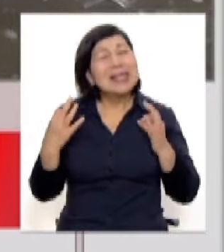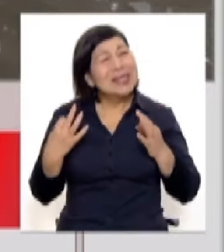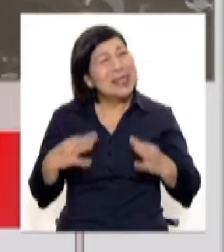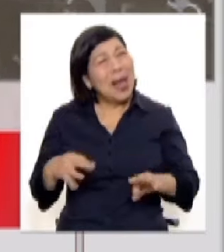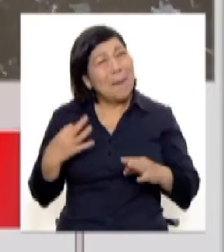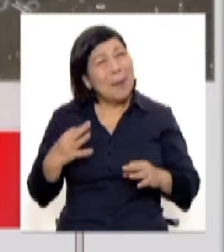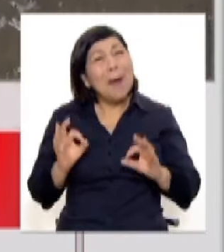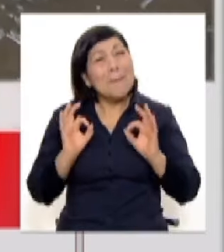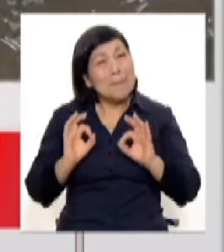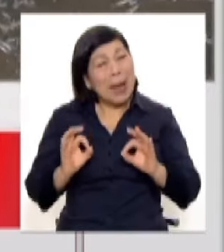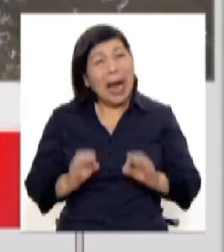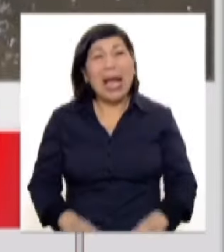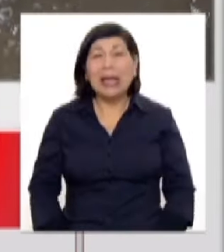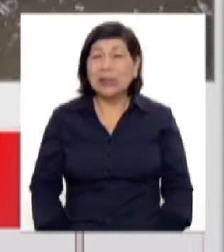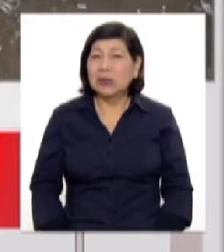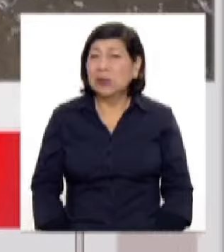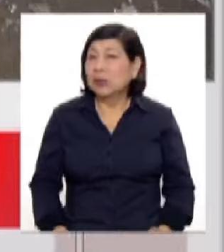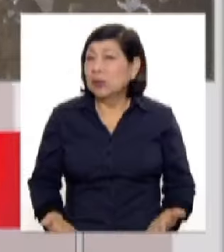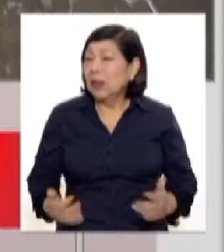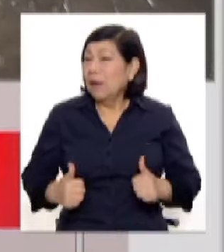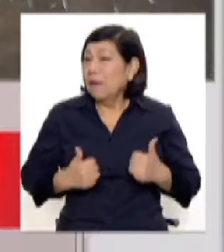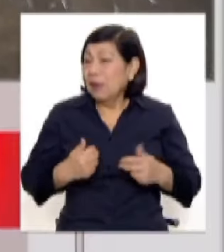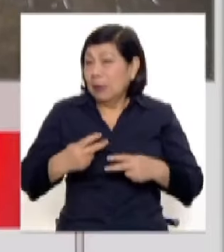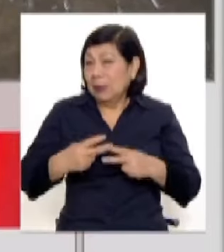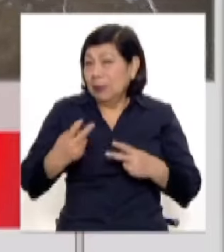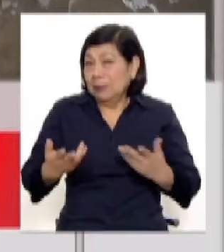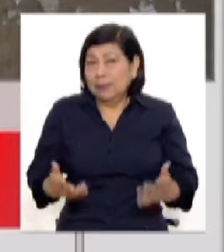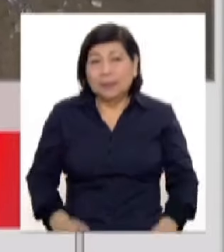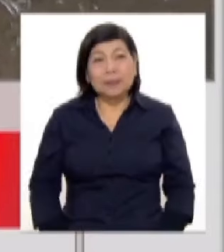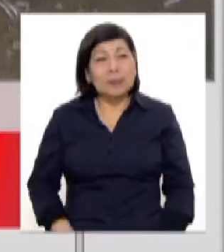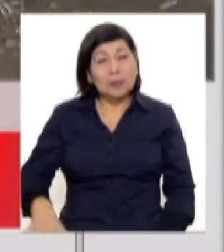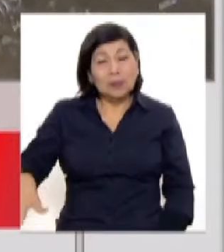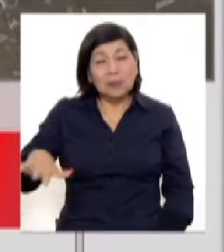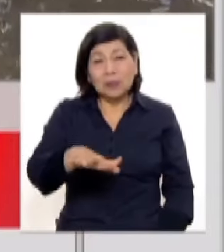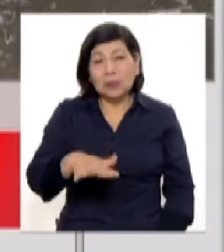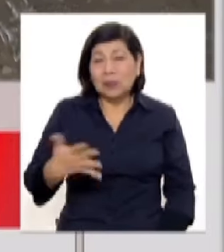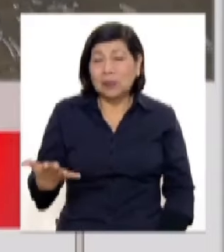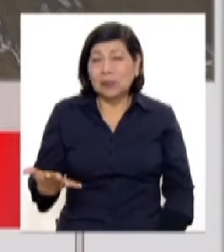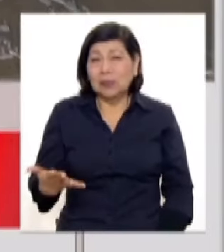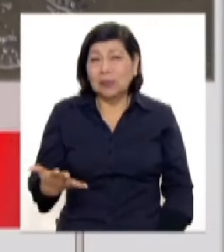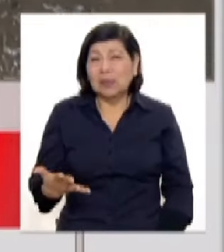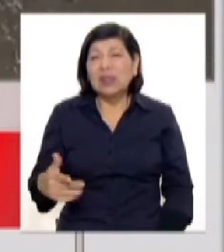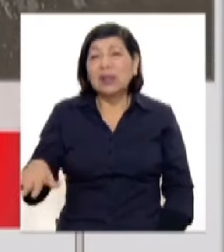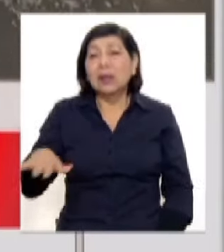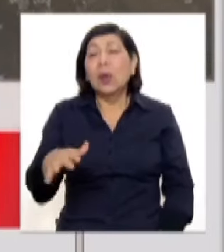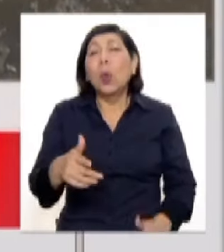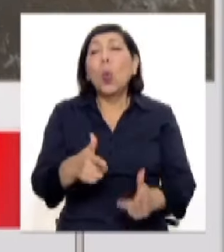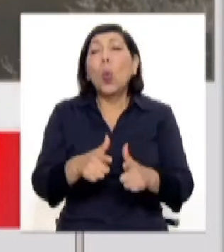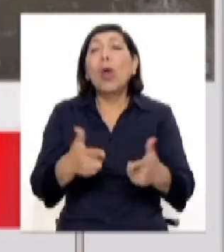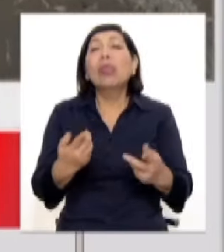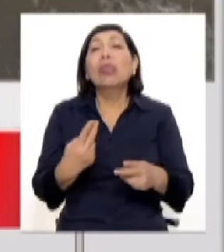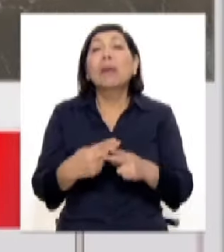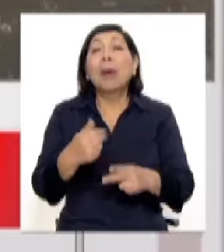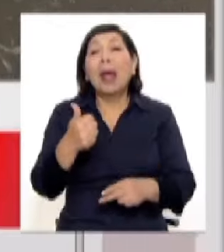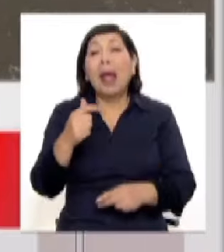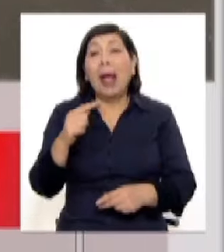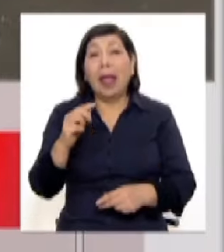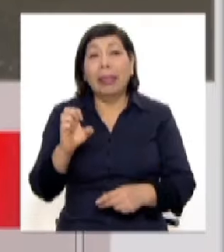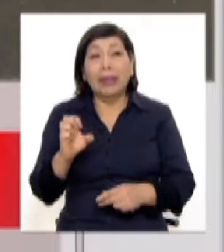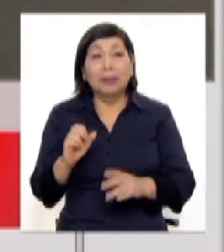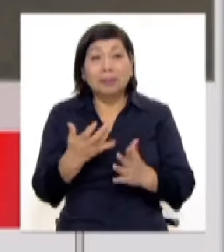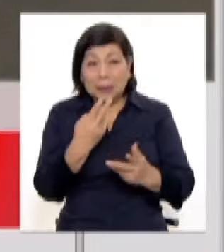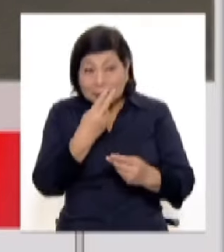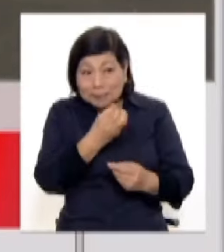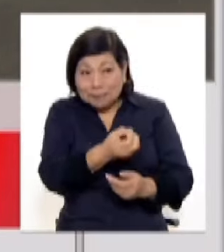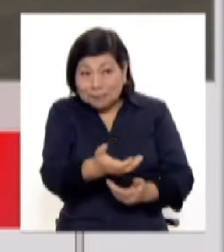constantes peligros, ¿no?, que viven los vecinos de esta zona del distrito de ATE. Aquí podemos ver todavía que quedan